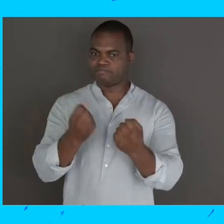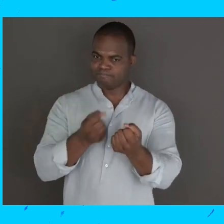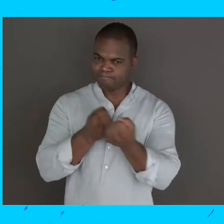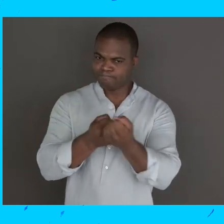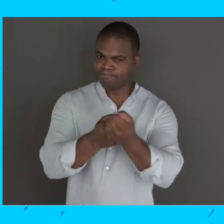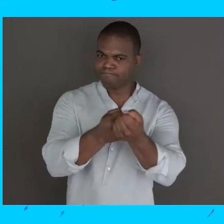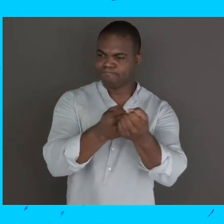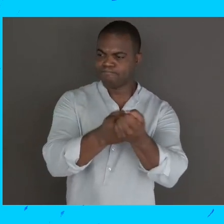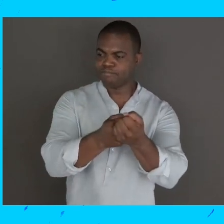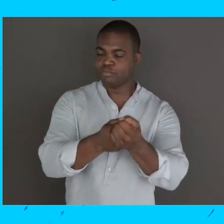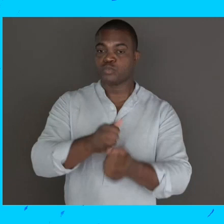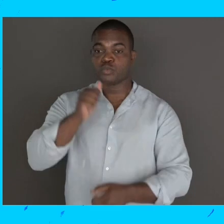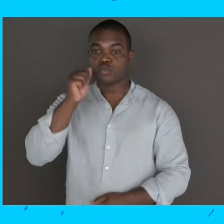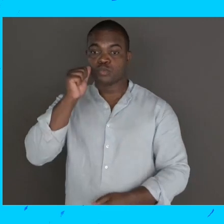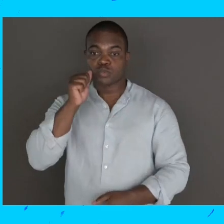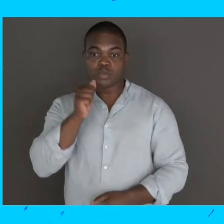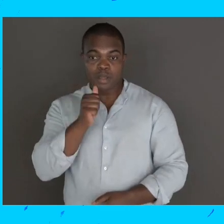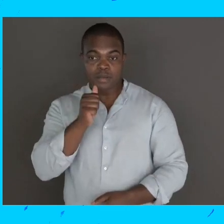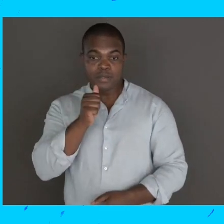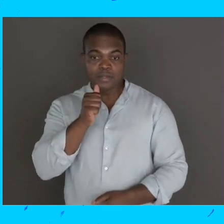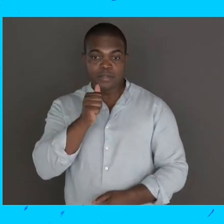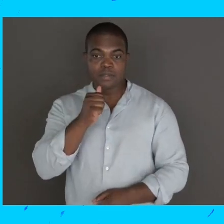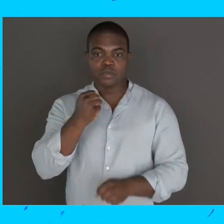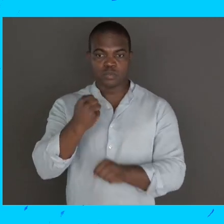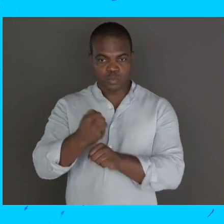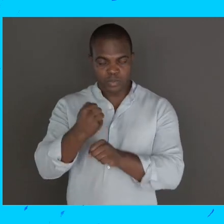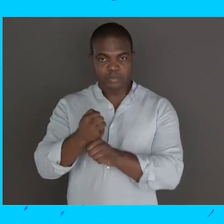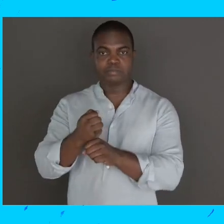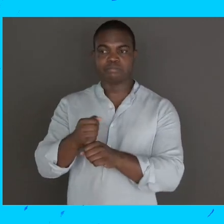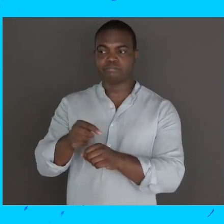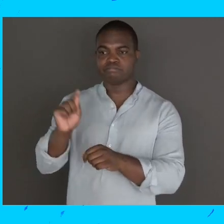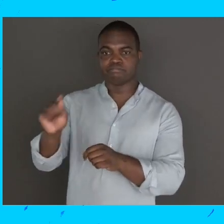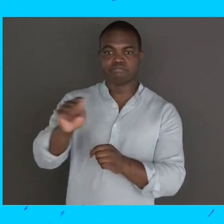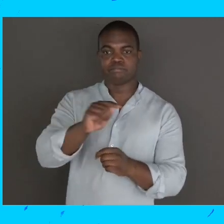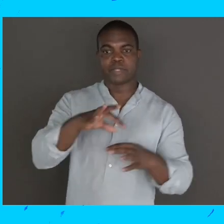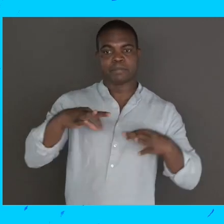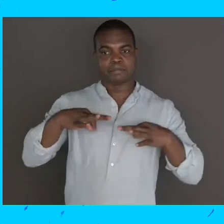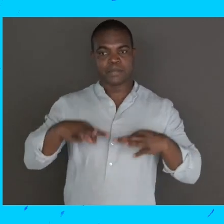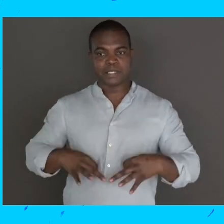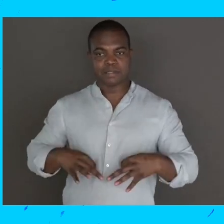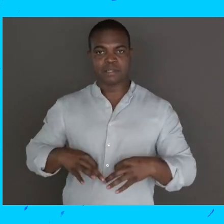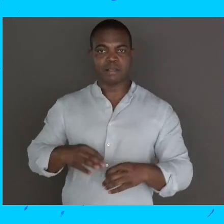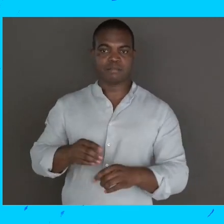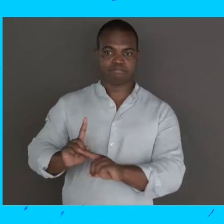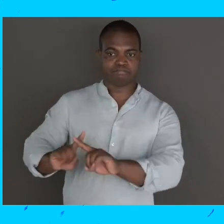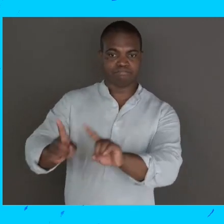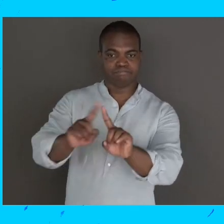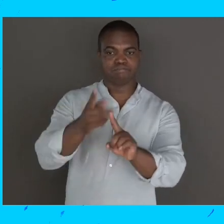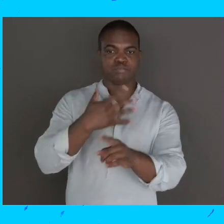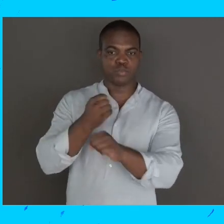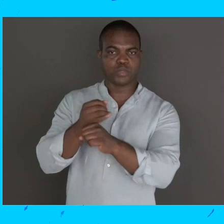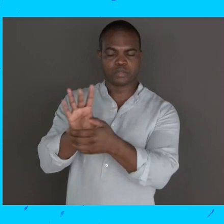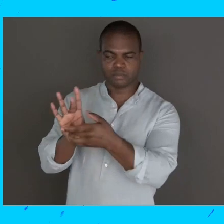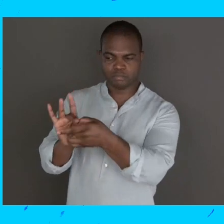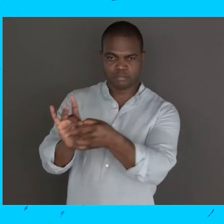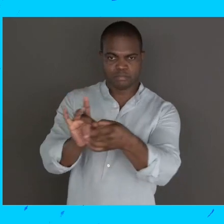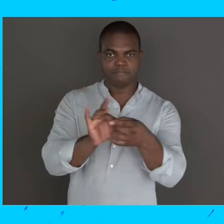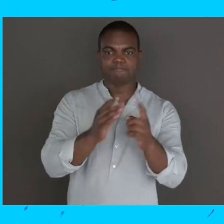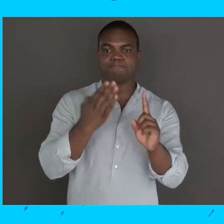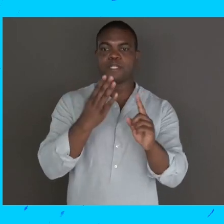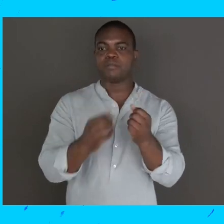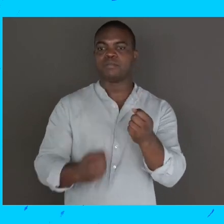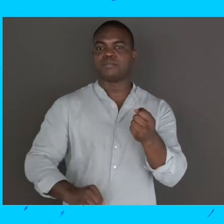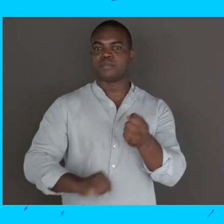esta estrategia. Nosotros felicitamos a nuestros asociados técnicos y financieros